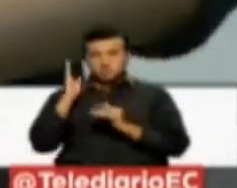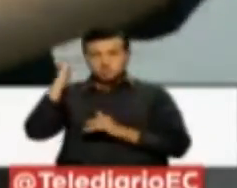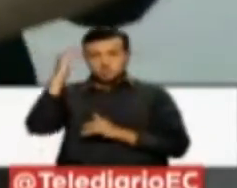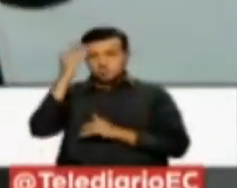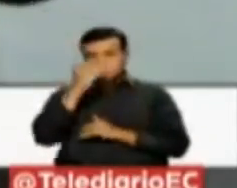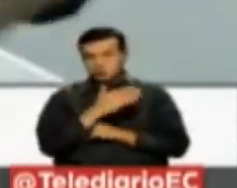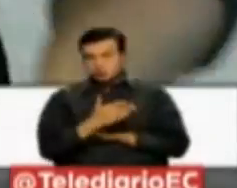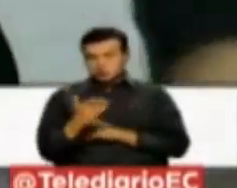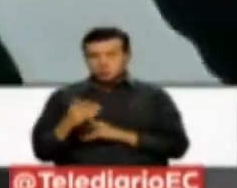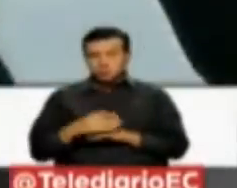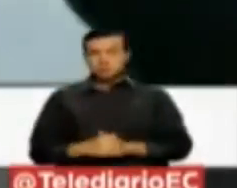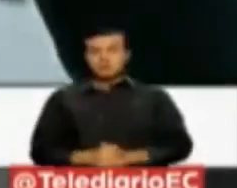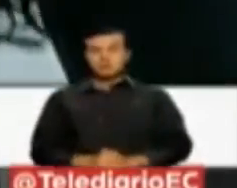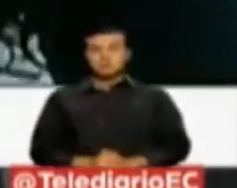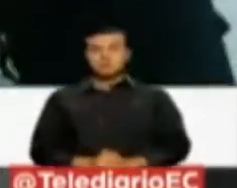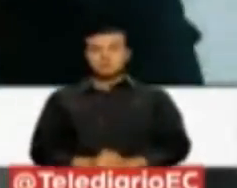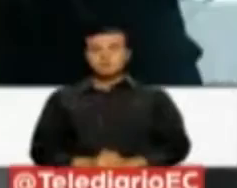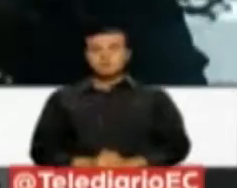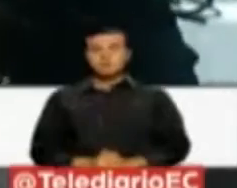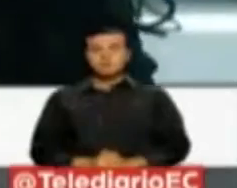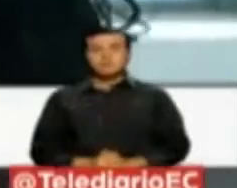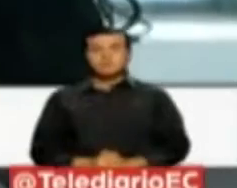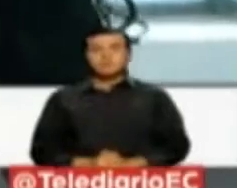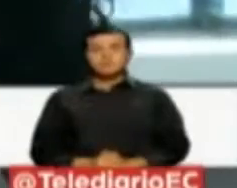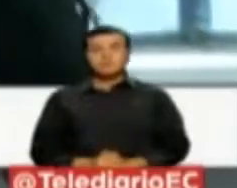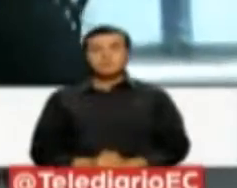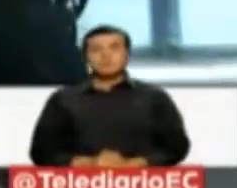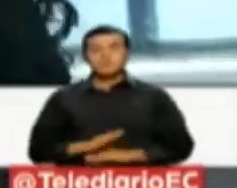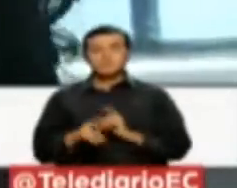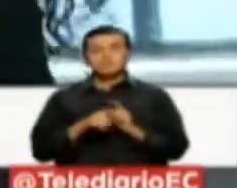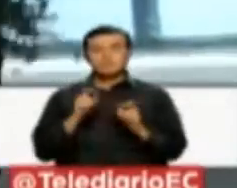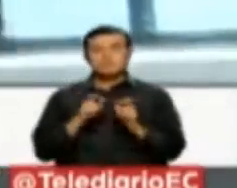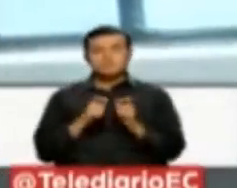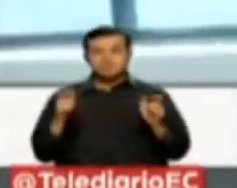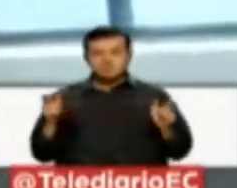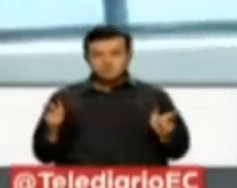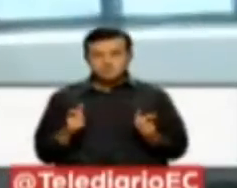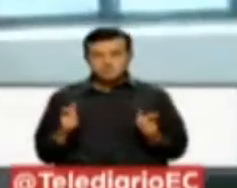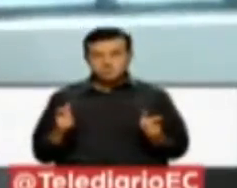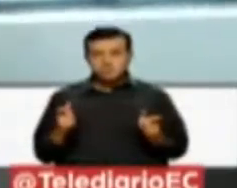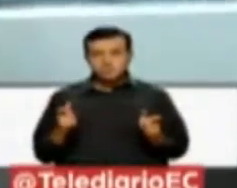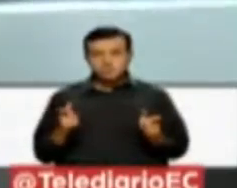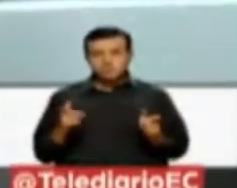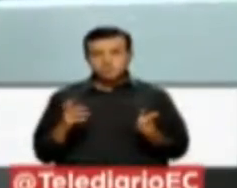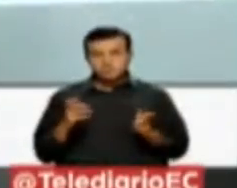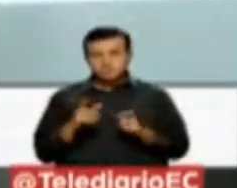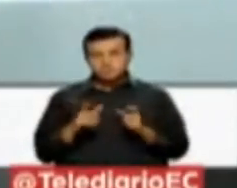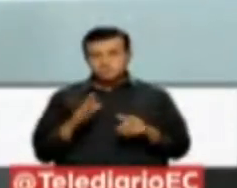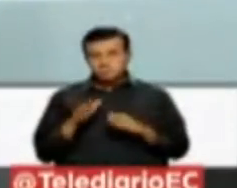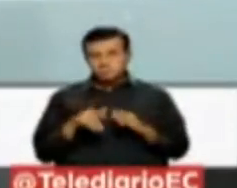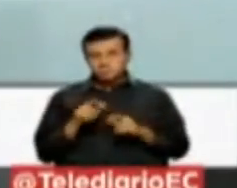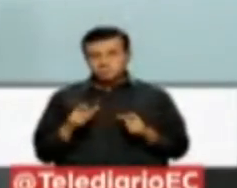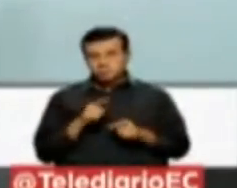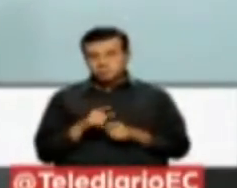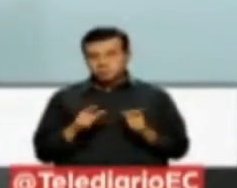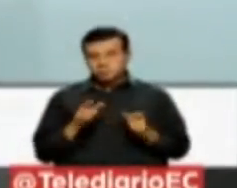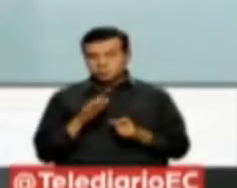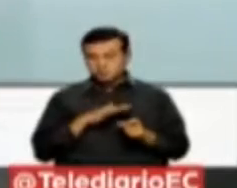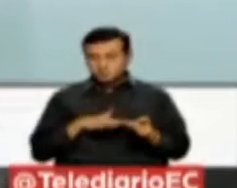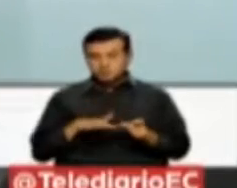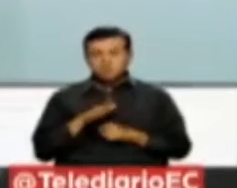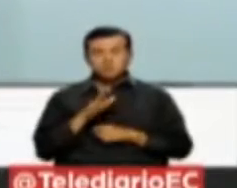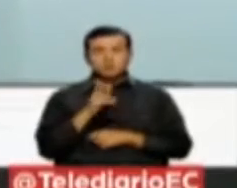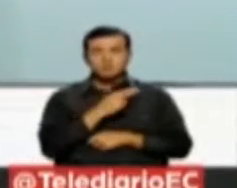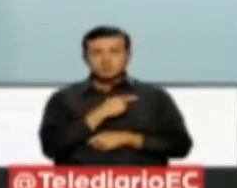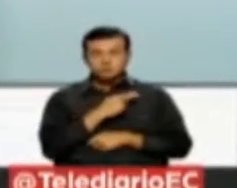futuro. También es un espacio donde todas las personas que deseen, todos los ciudadanos,